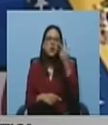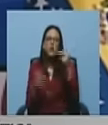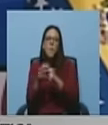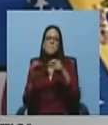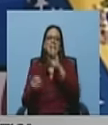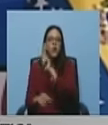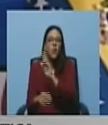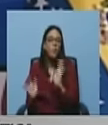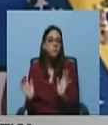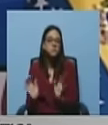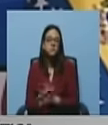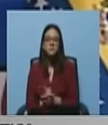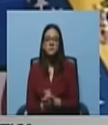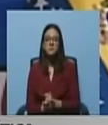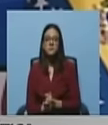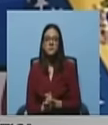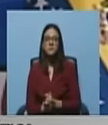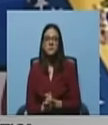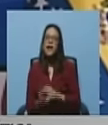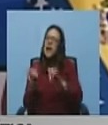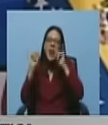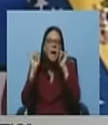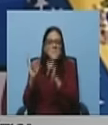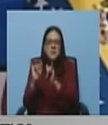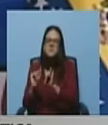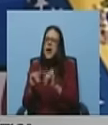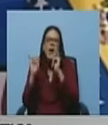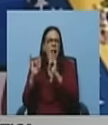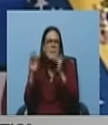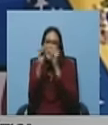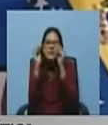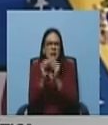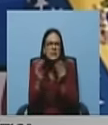2002. La misma, exactamente.